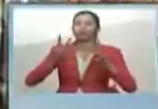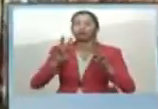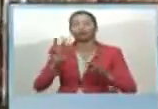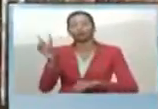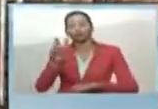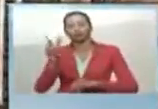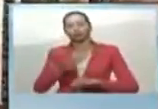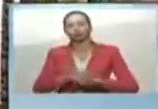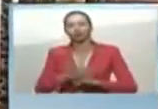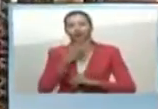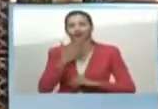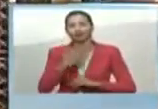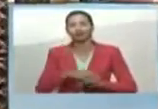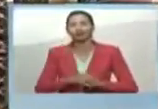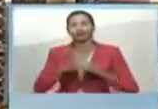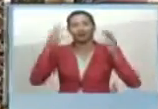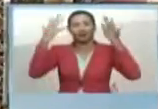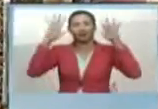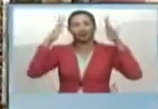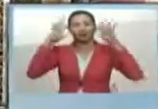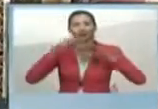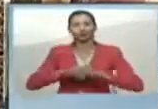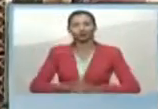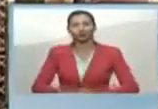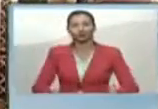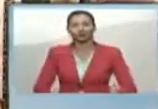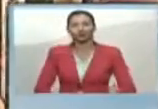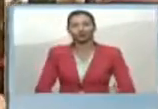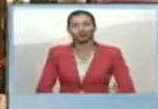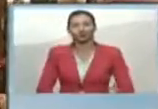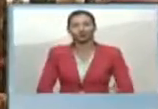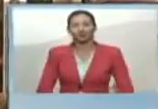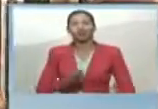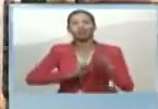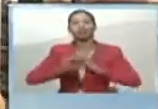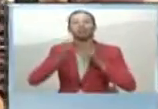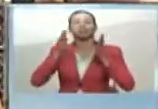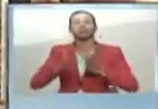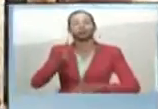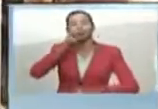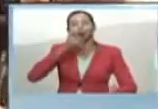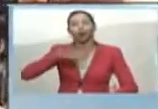Gracias. Muy bien, un aplauso al defensor del pueblo, querido hermano,